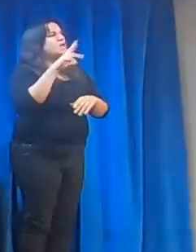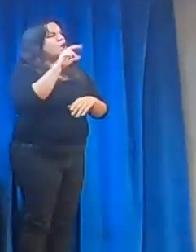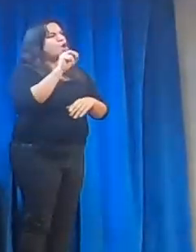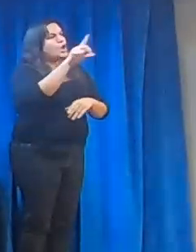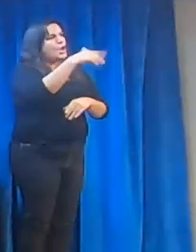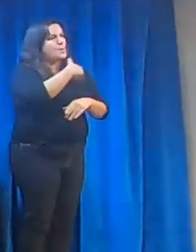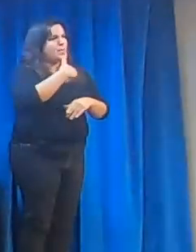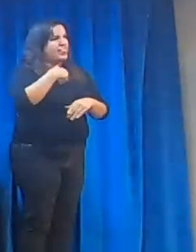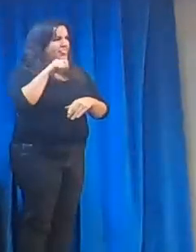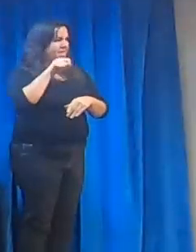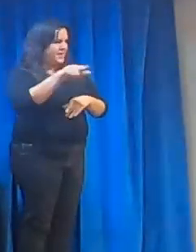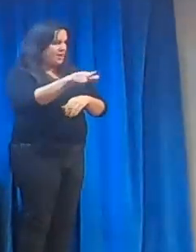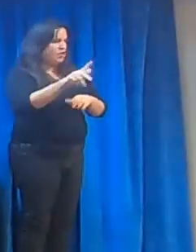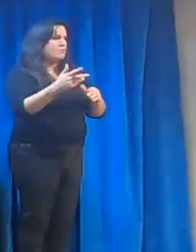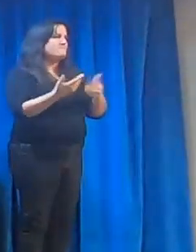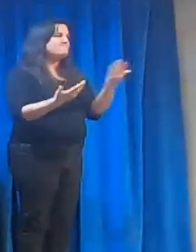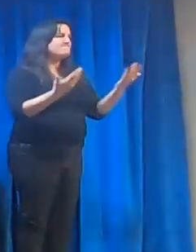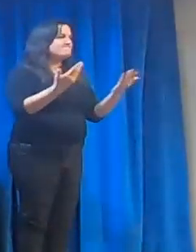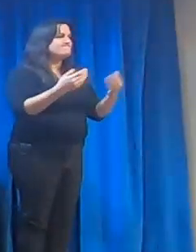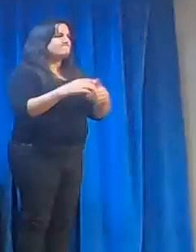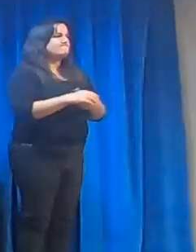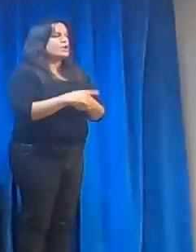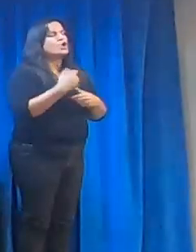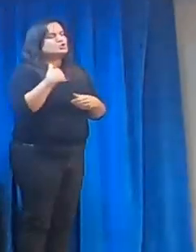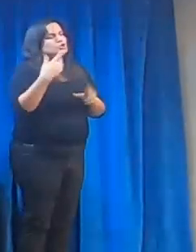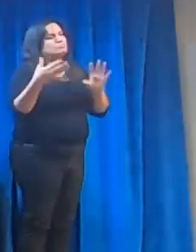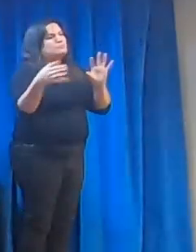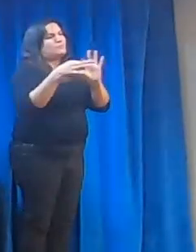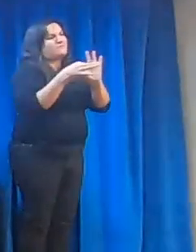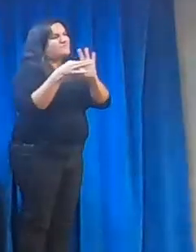manera con la escolaridad,